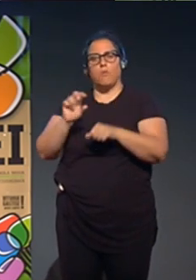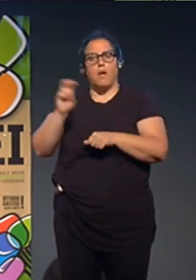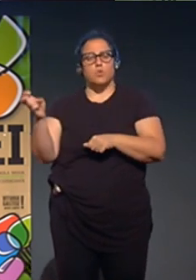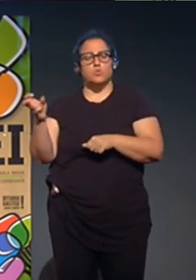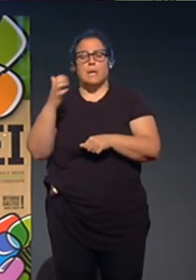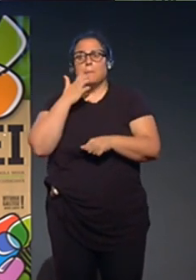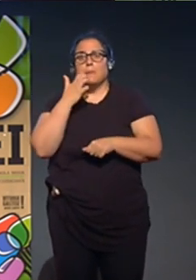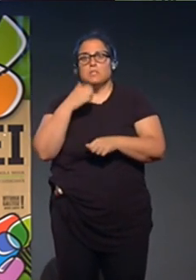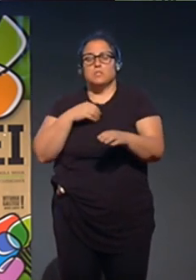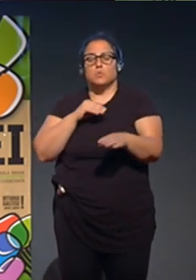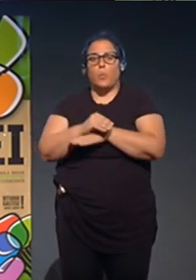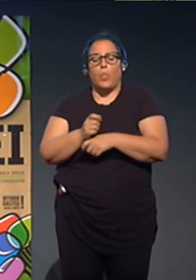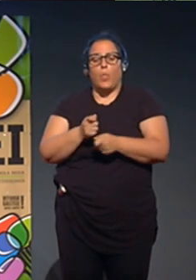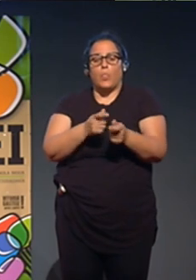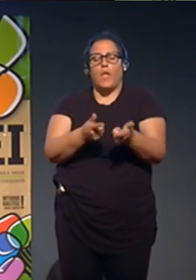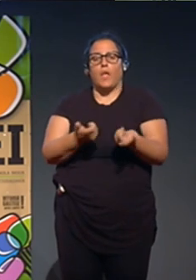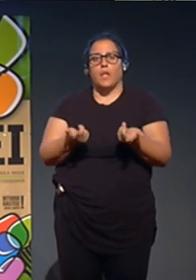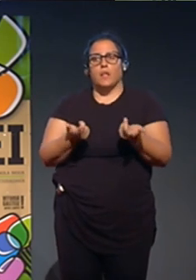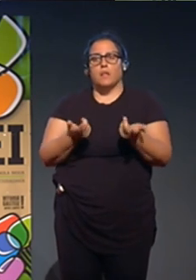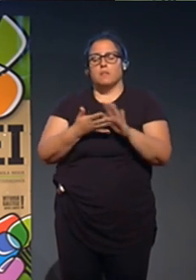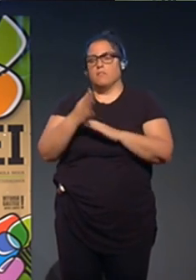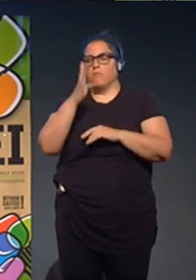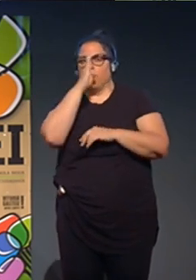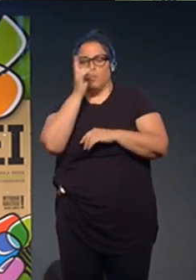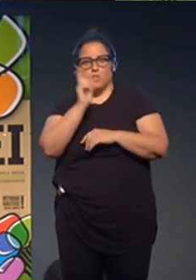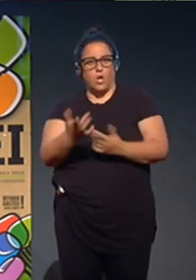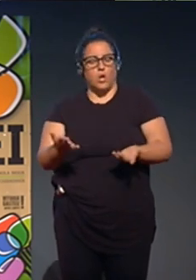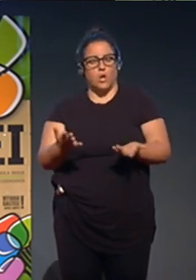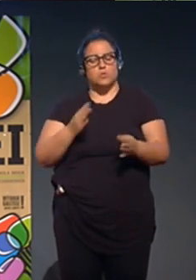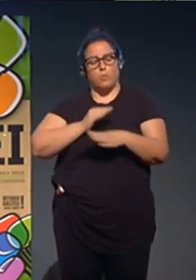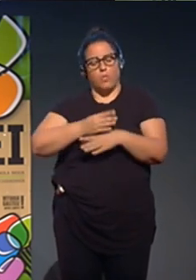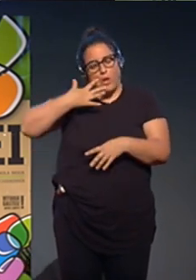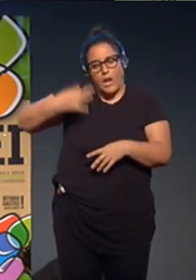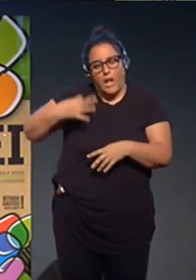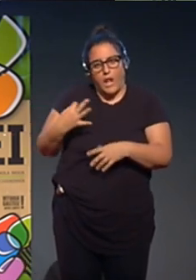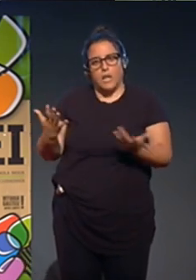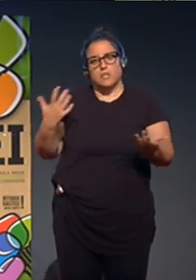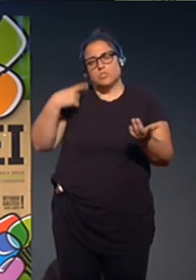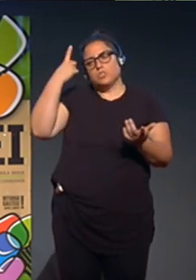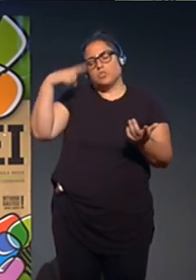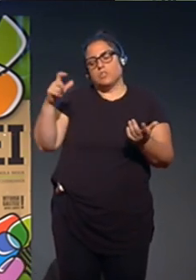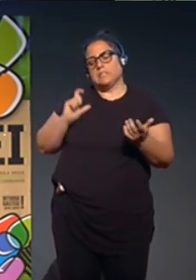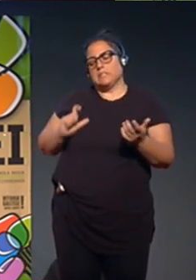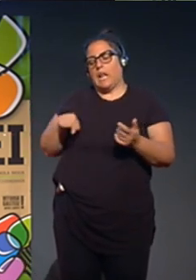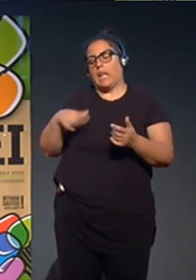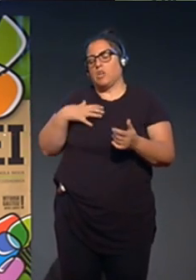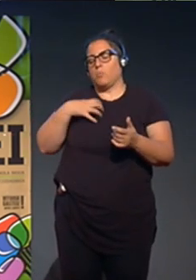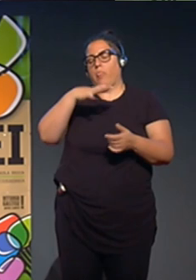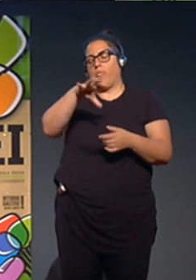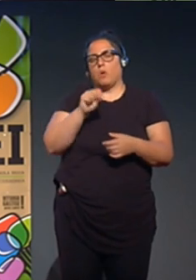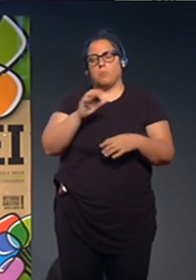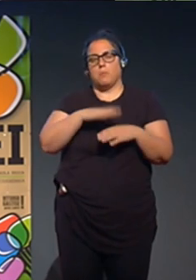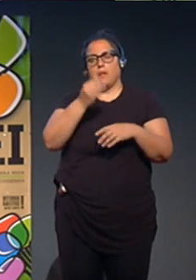si vas a dar una subvención no la hagas enmascarada da una subvención real y ya sabemos que con ese salario no te llega para